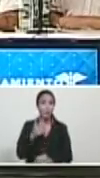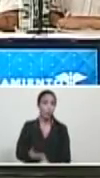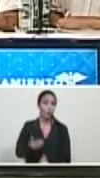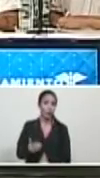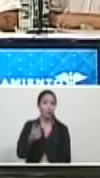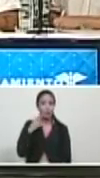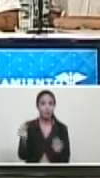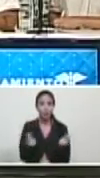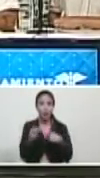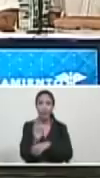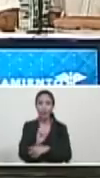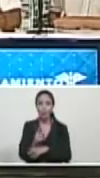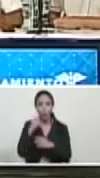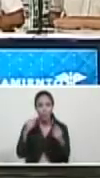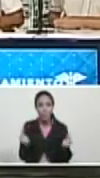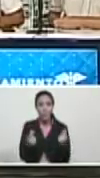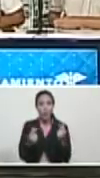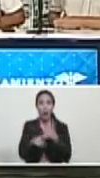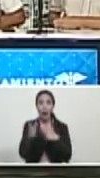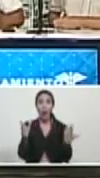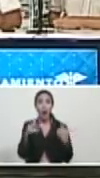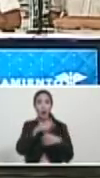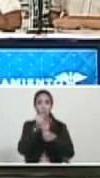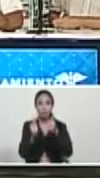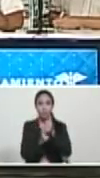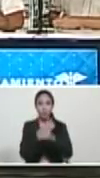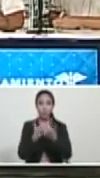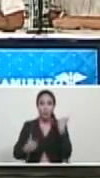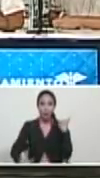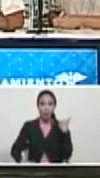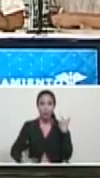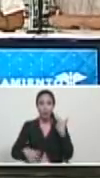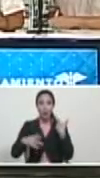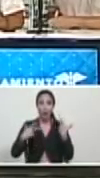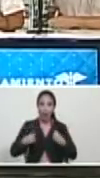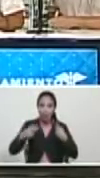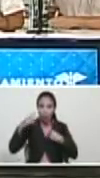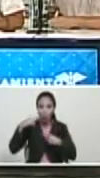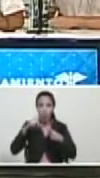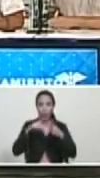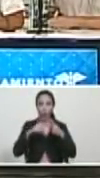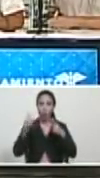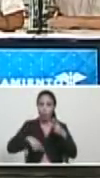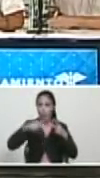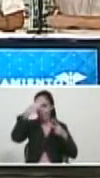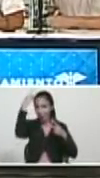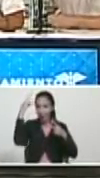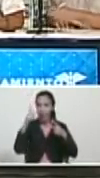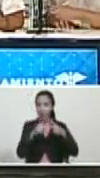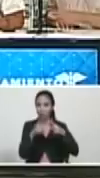manera inmediata, profesor Aristóbulo, compañero Tarek, de manera inmediata. Yo le he pedido la